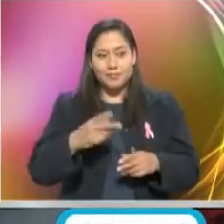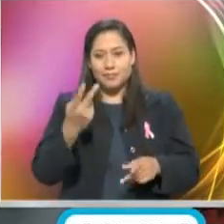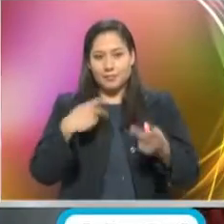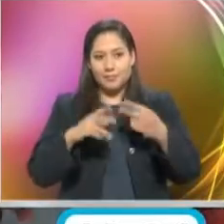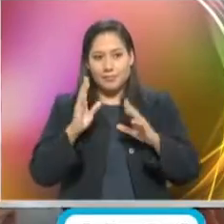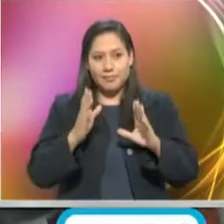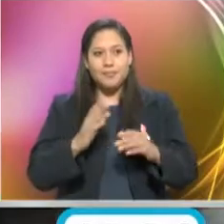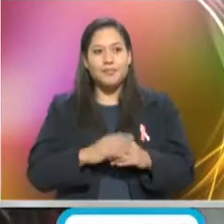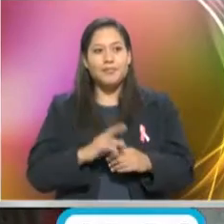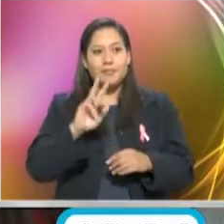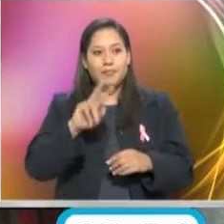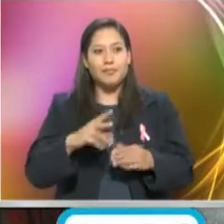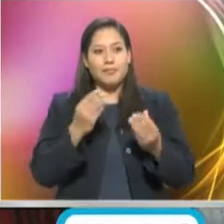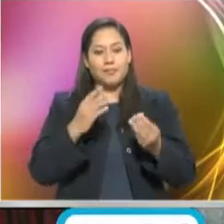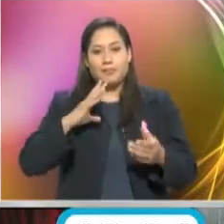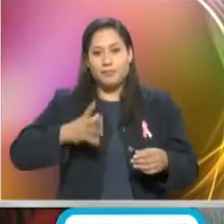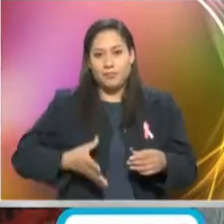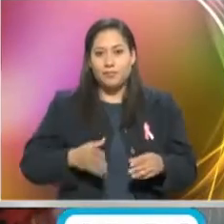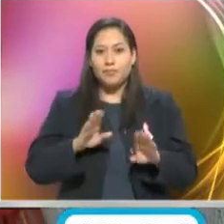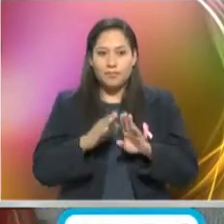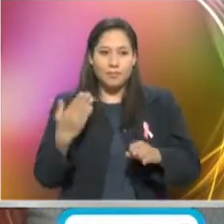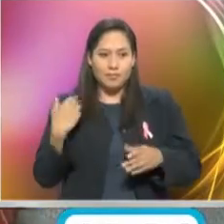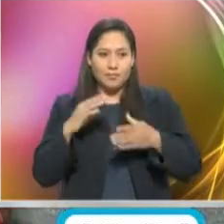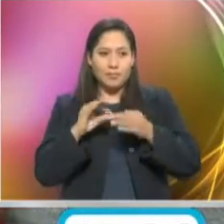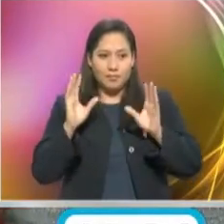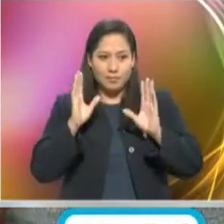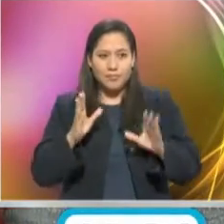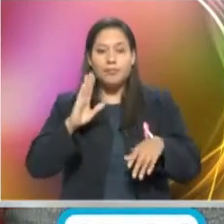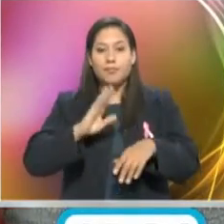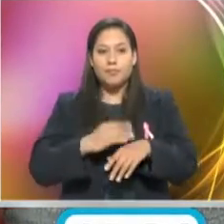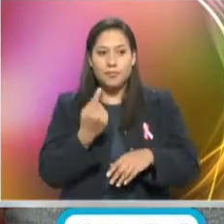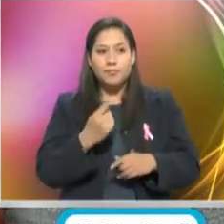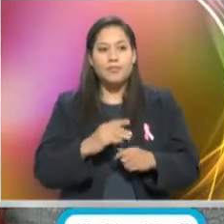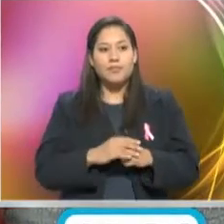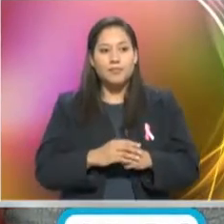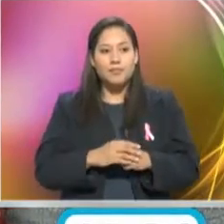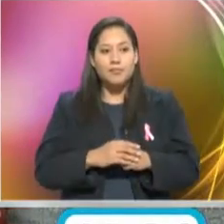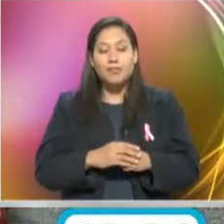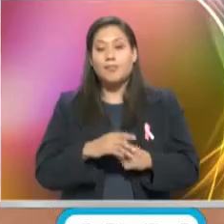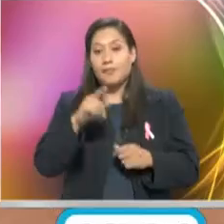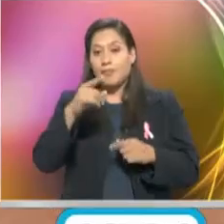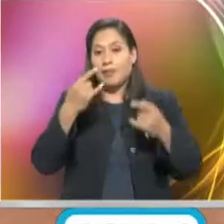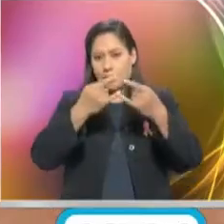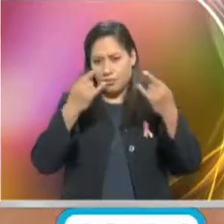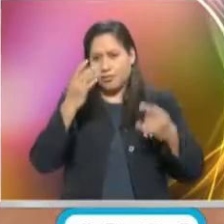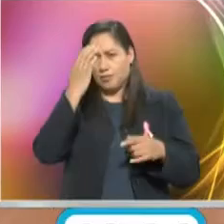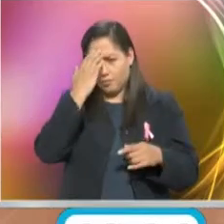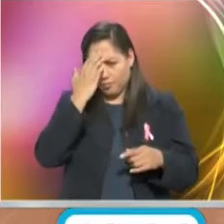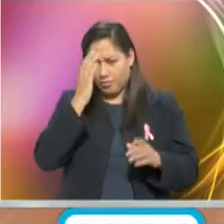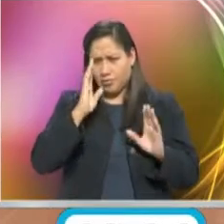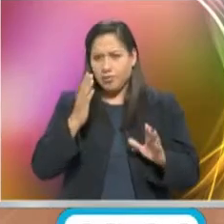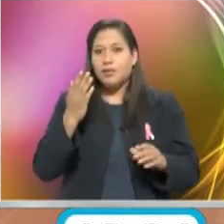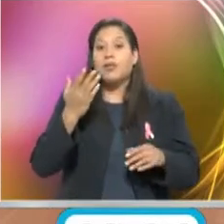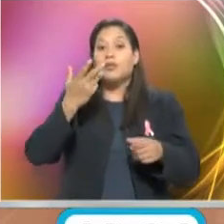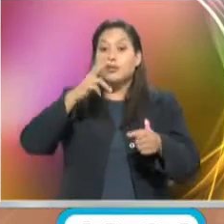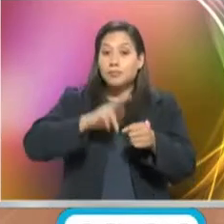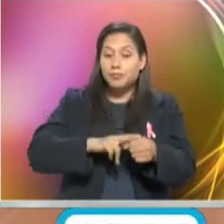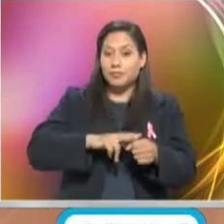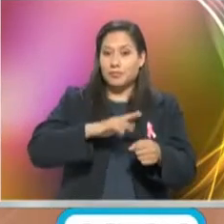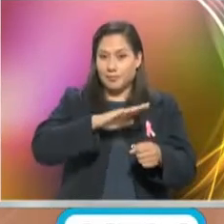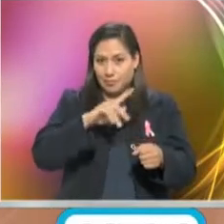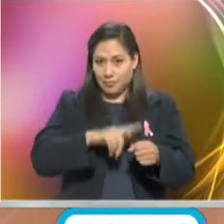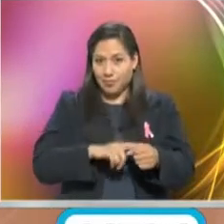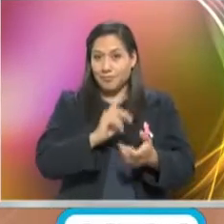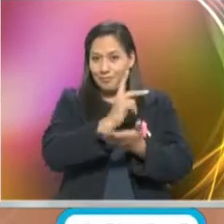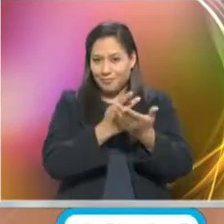Es que de verdad me da muchísimo orgullo, como lo comenté hace unos momentos, porque, bueno, tu caso lo conocemos desde Clínica de Animales,